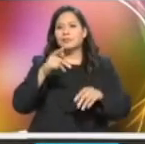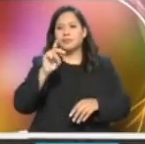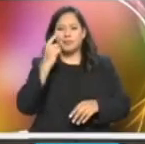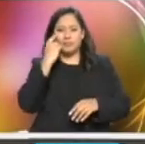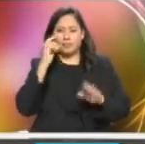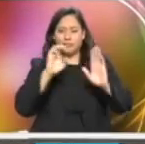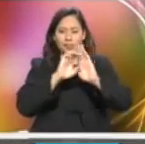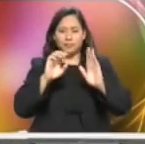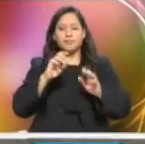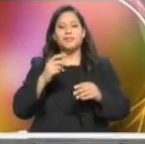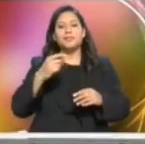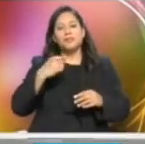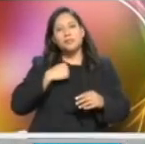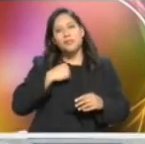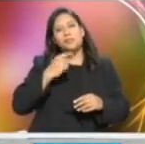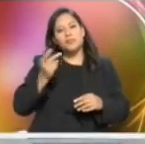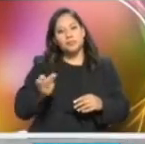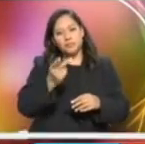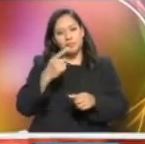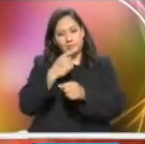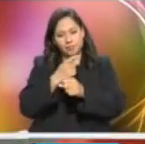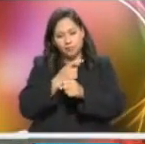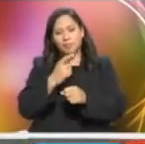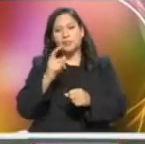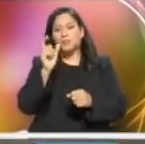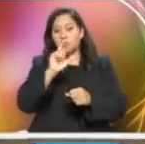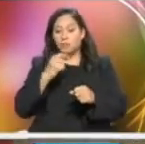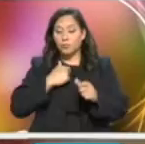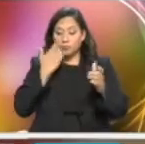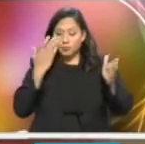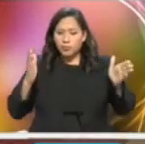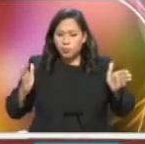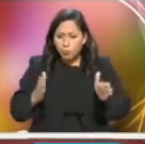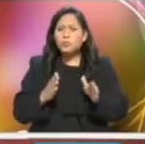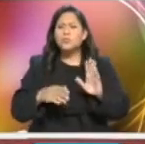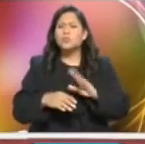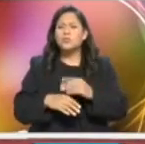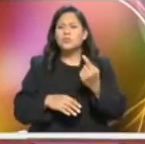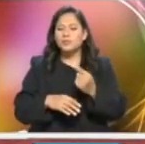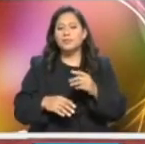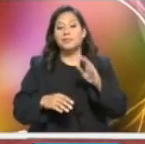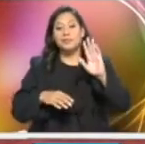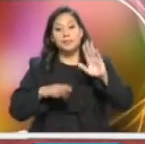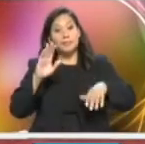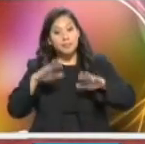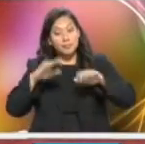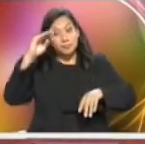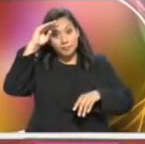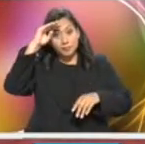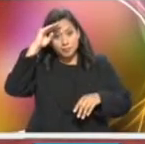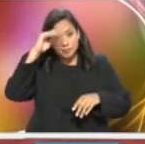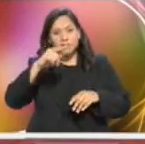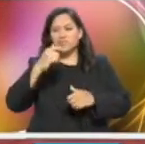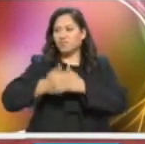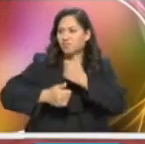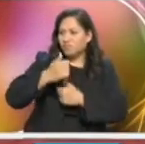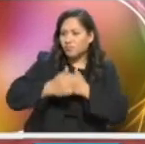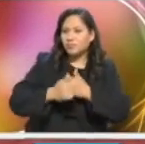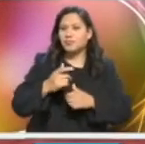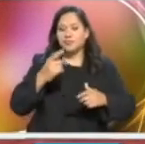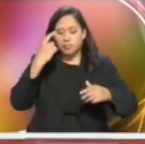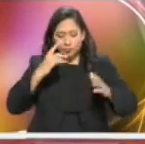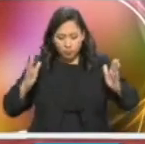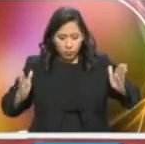Nuestra primera pregunta cuando queremos bajar de peso es, ¿por qué lo quiero hacer? ¿No? Porque muchas veces pensamos que es una competencia de